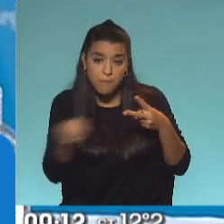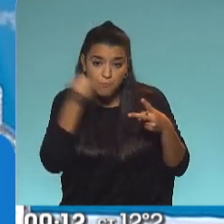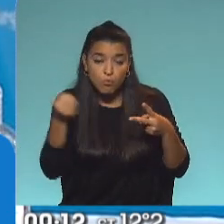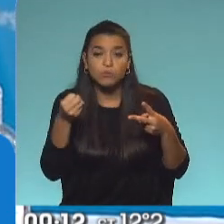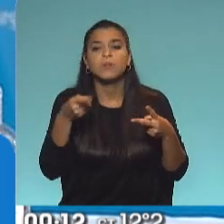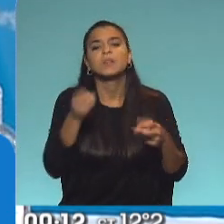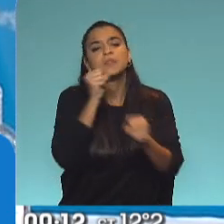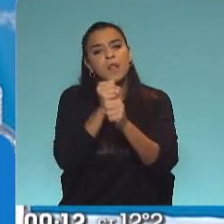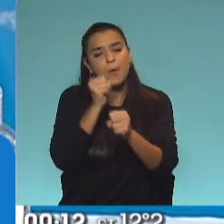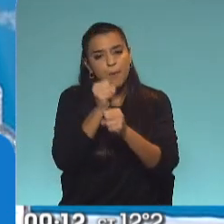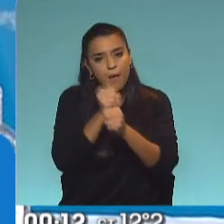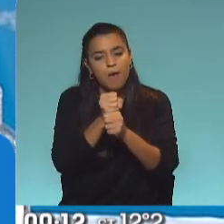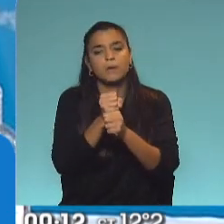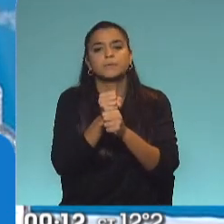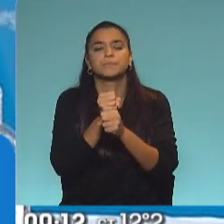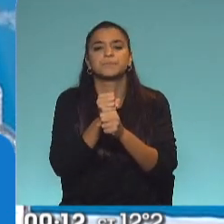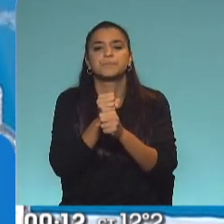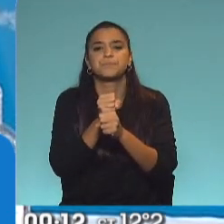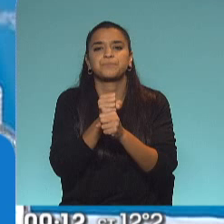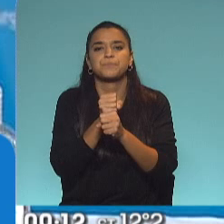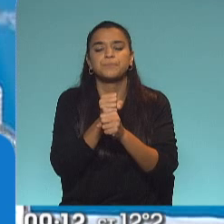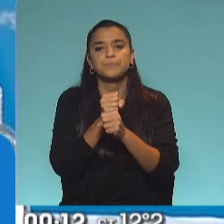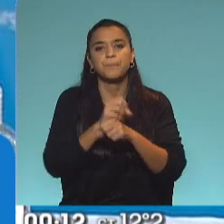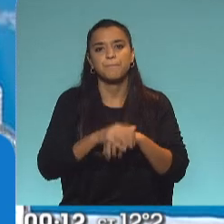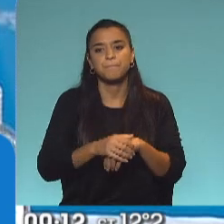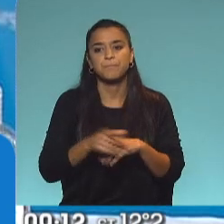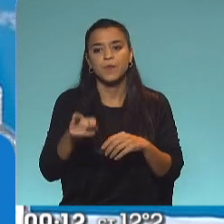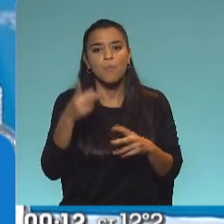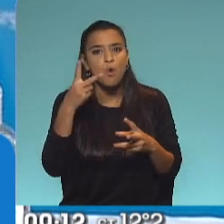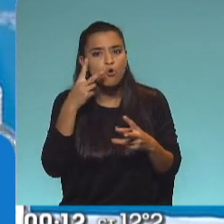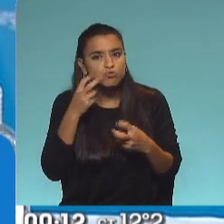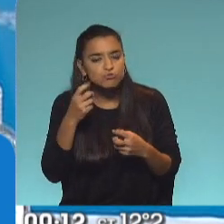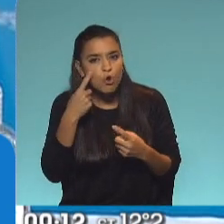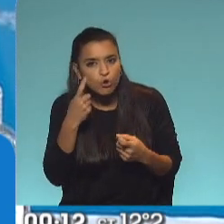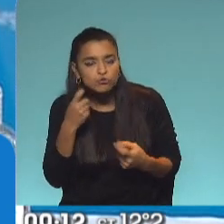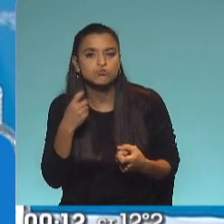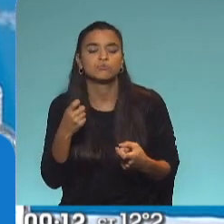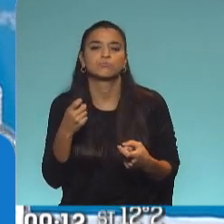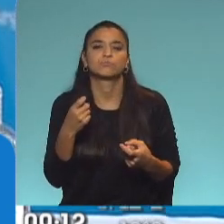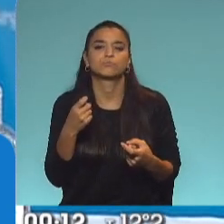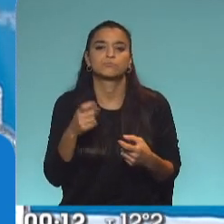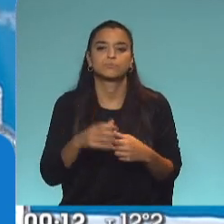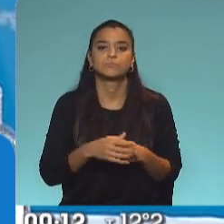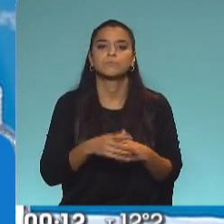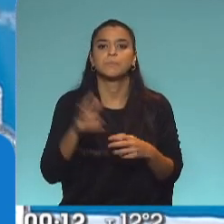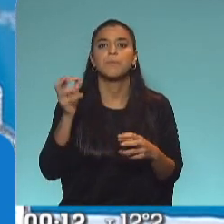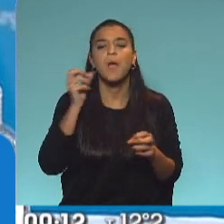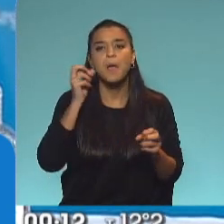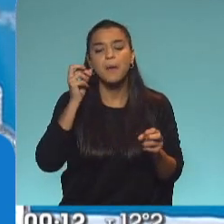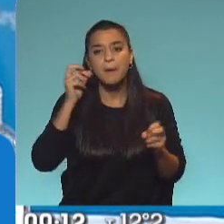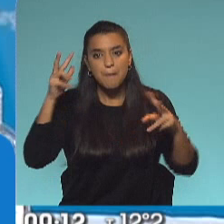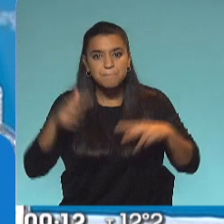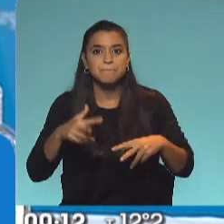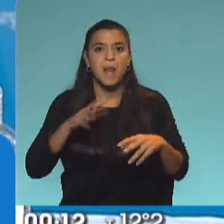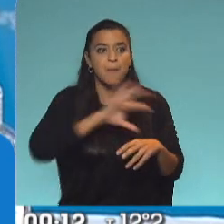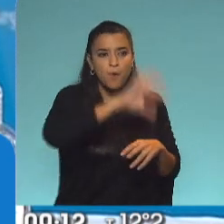trabajar y empezar a monitorear el plan de cada una de